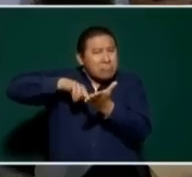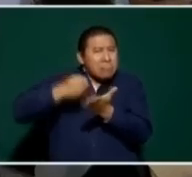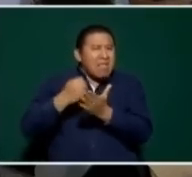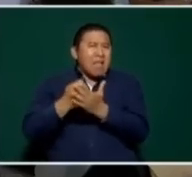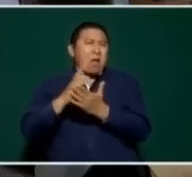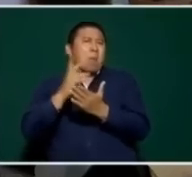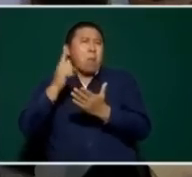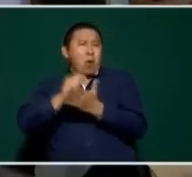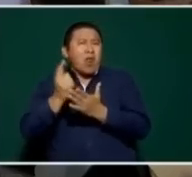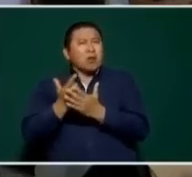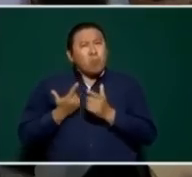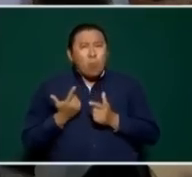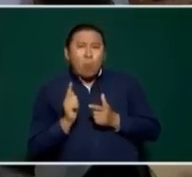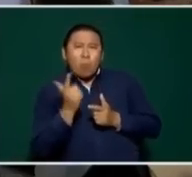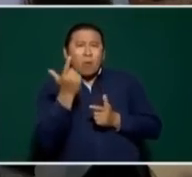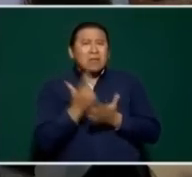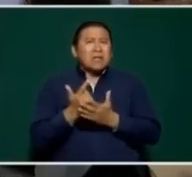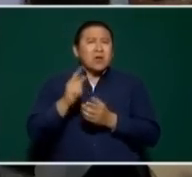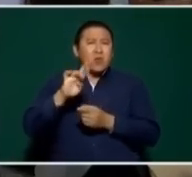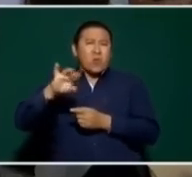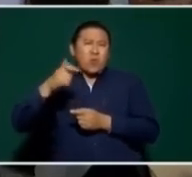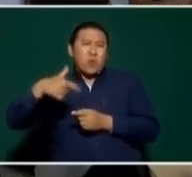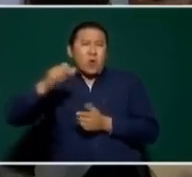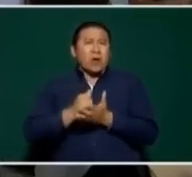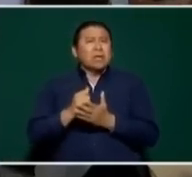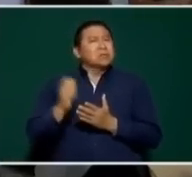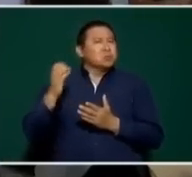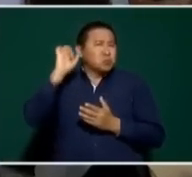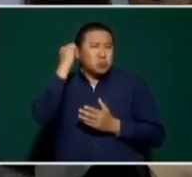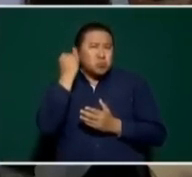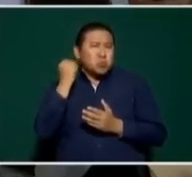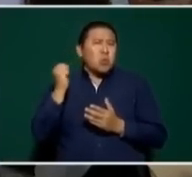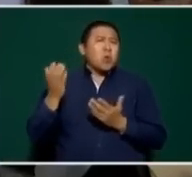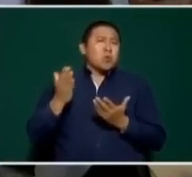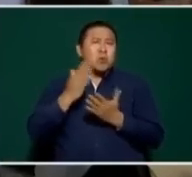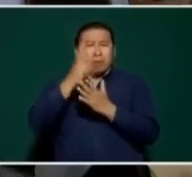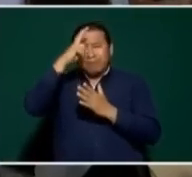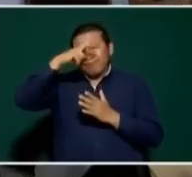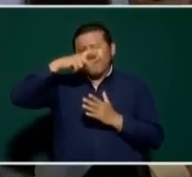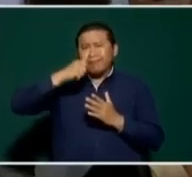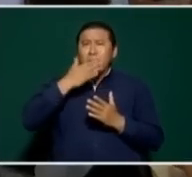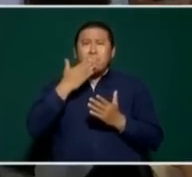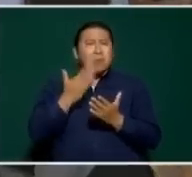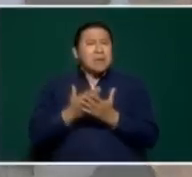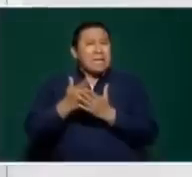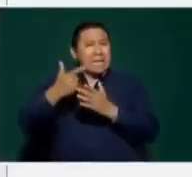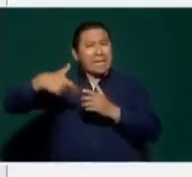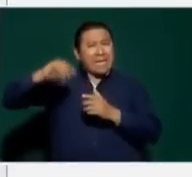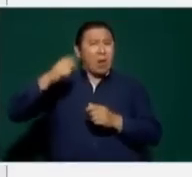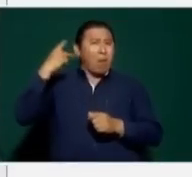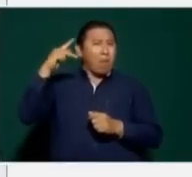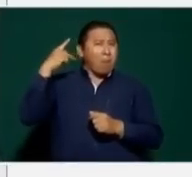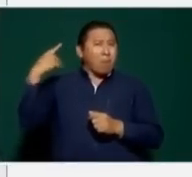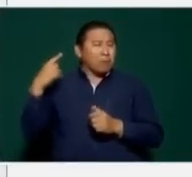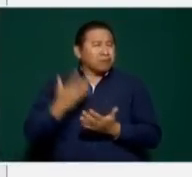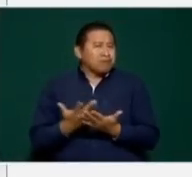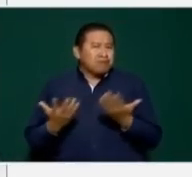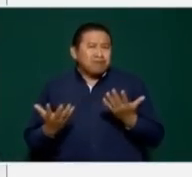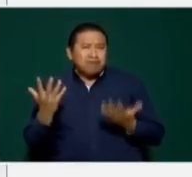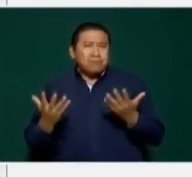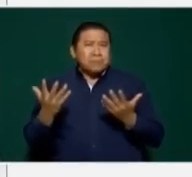en Celaya, Guanajuato, Rockies en Sonora, Hermosillo, Servicio Periférico Ecológico en Puebla, Puebla,